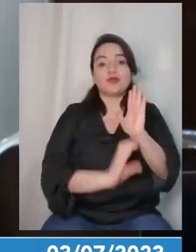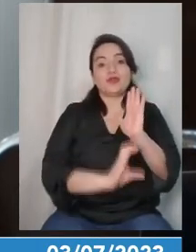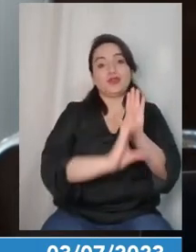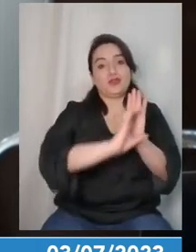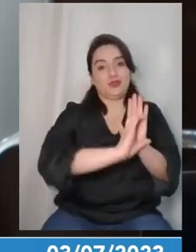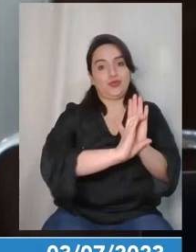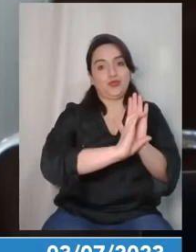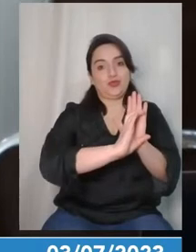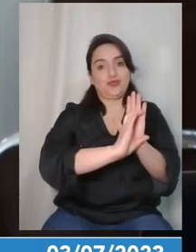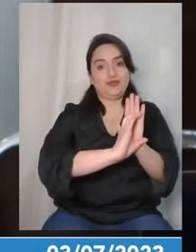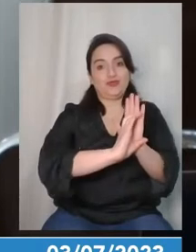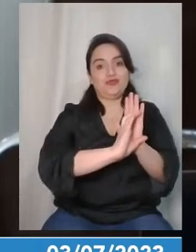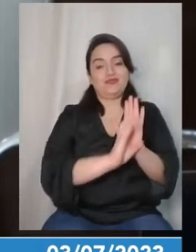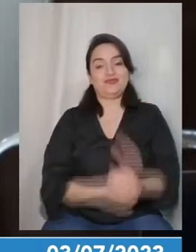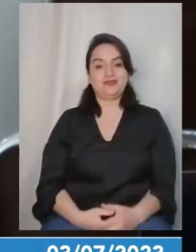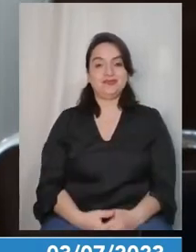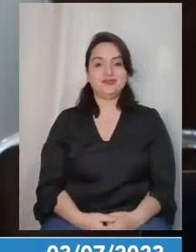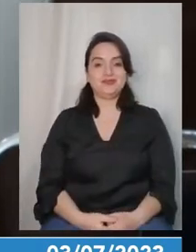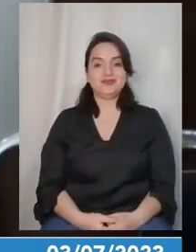Ahora,